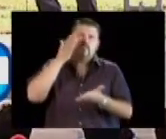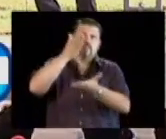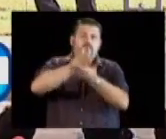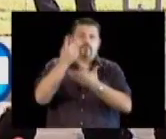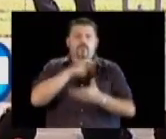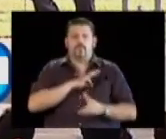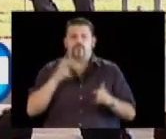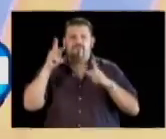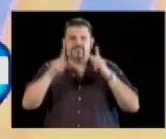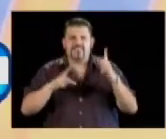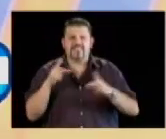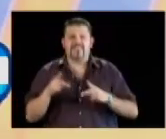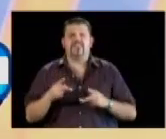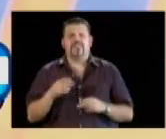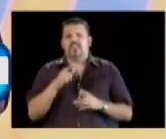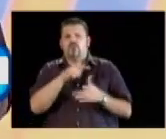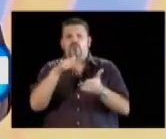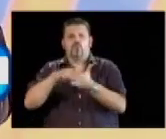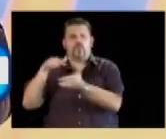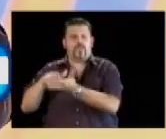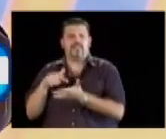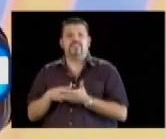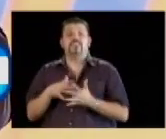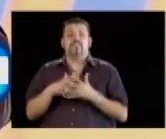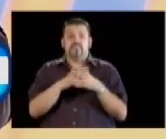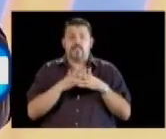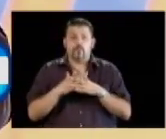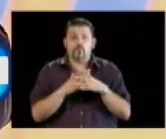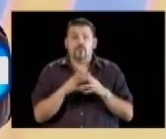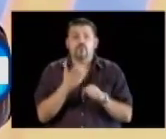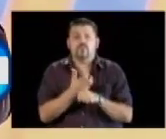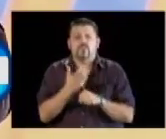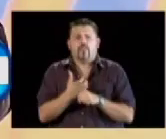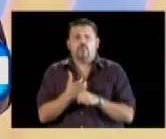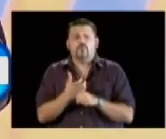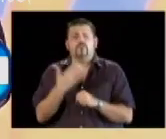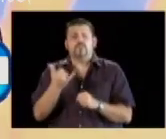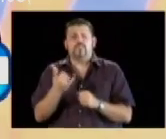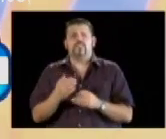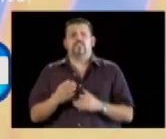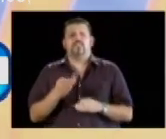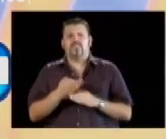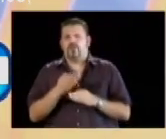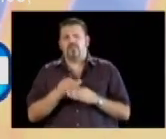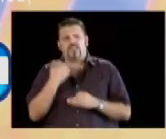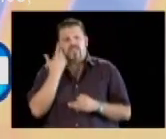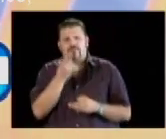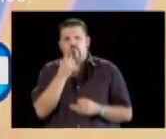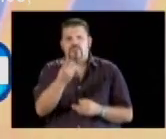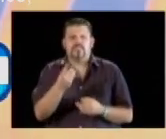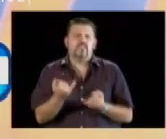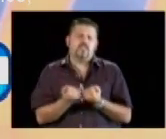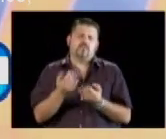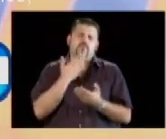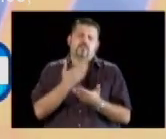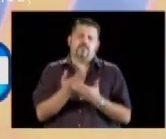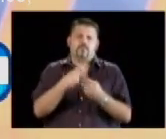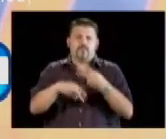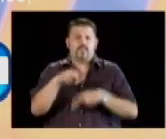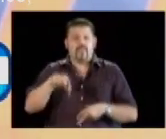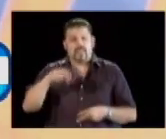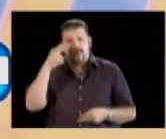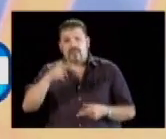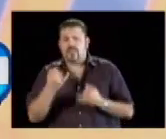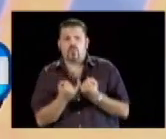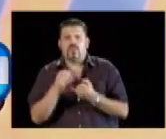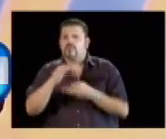los rallies en diferentes ciudades de los Estados Unidos y toda aquella gente nueva que está en Estados Unidos, le queremos dar la bienvenida a todos desde México, desde todos los